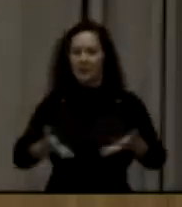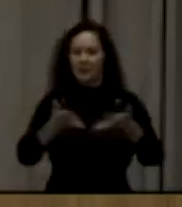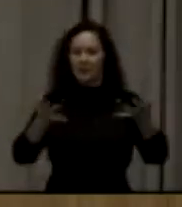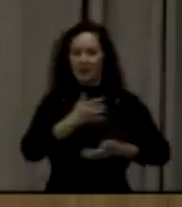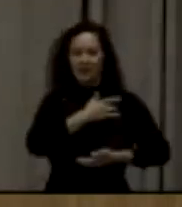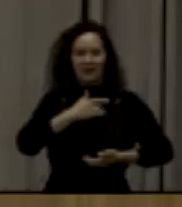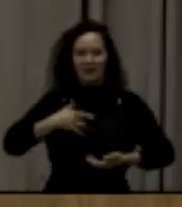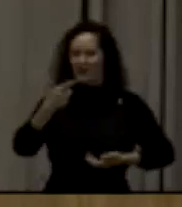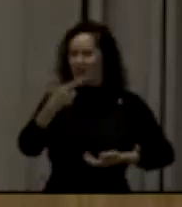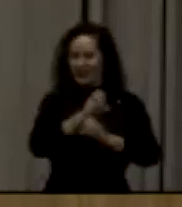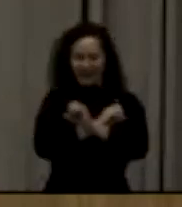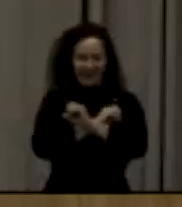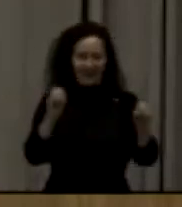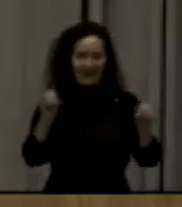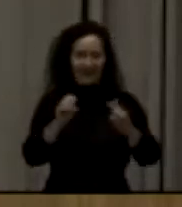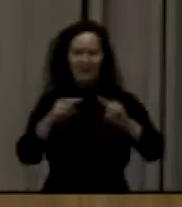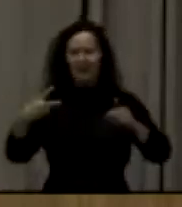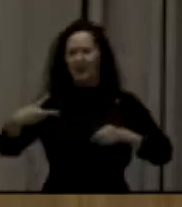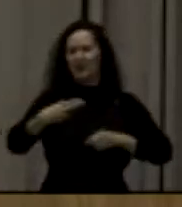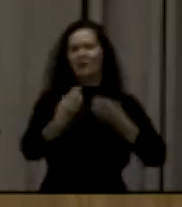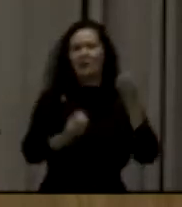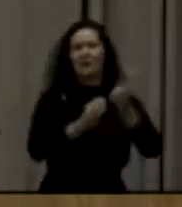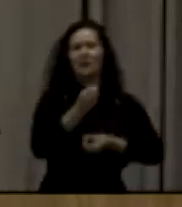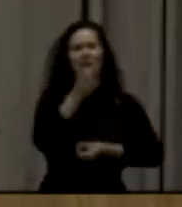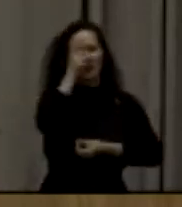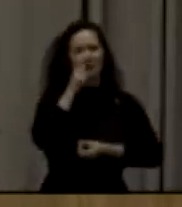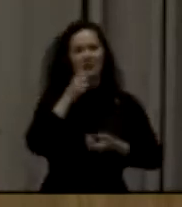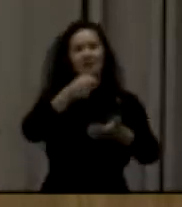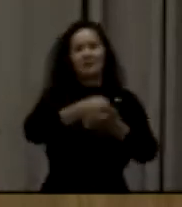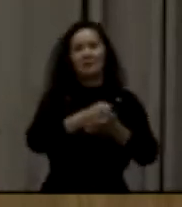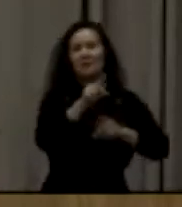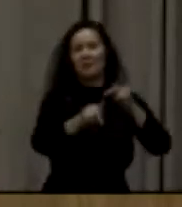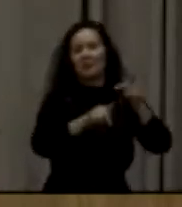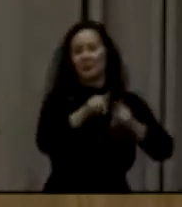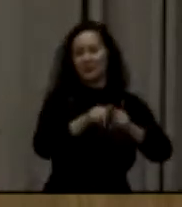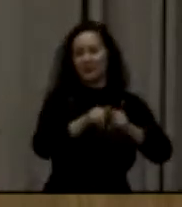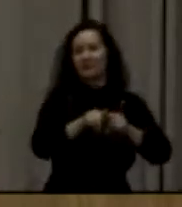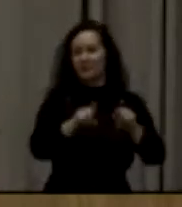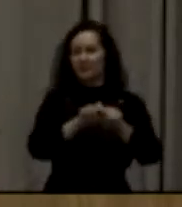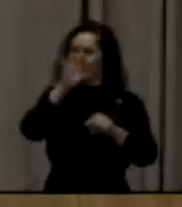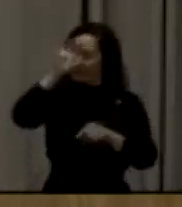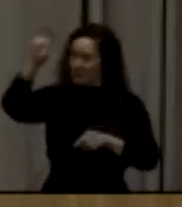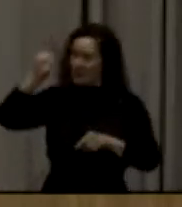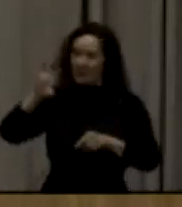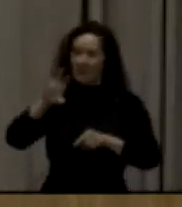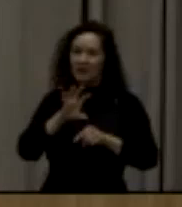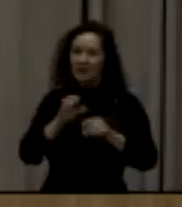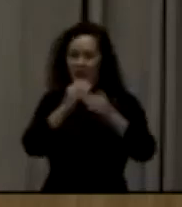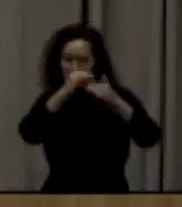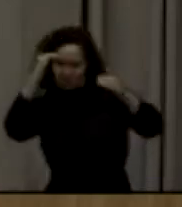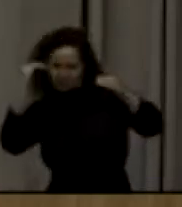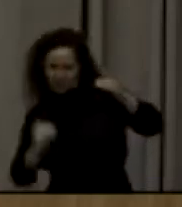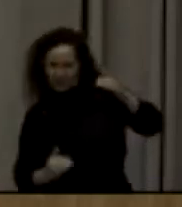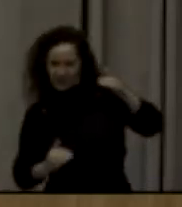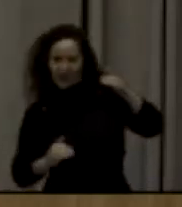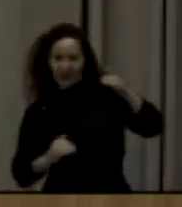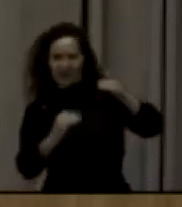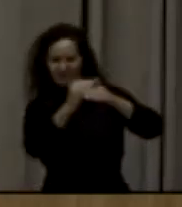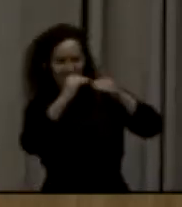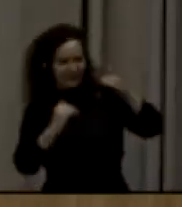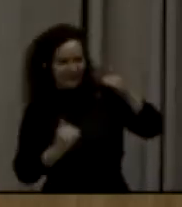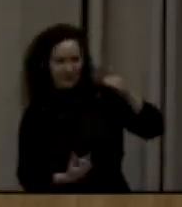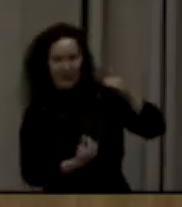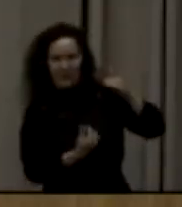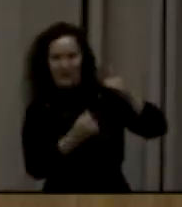ante esta contingencia cómo vamos a dejar que la gente pague además en una región la más desigual donde No necesariamente las